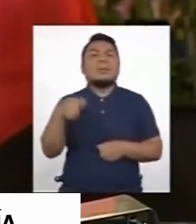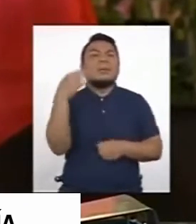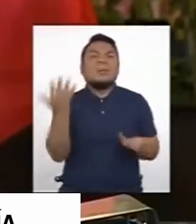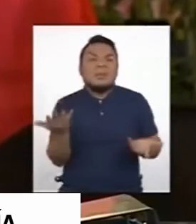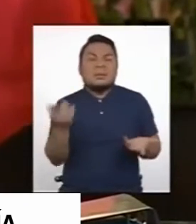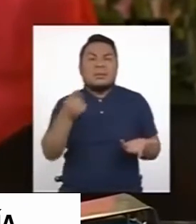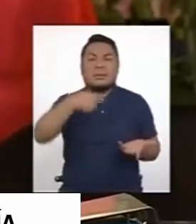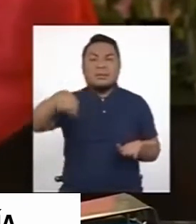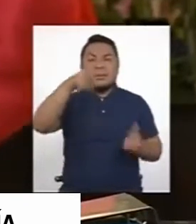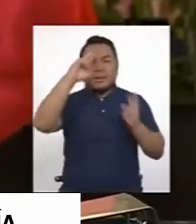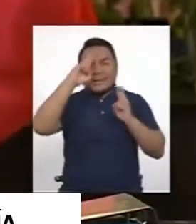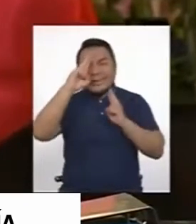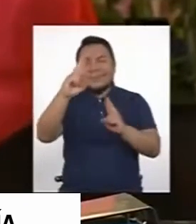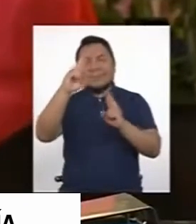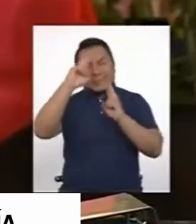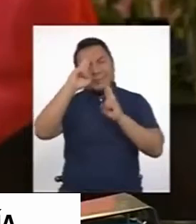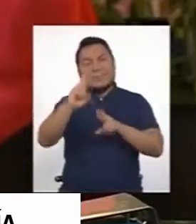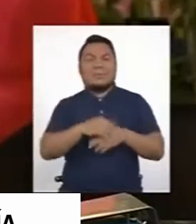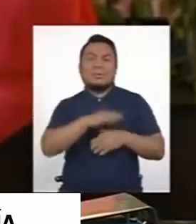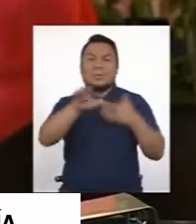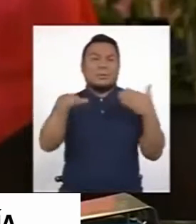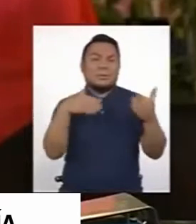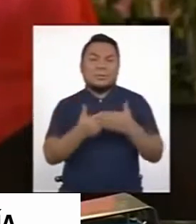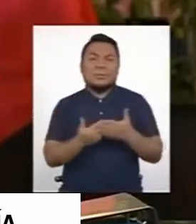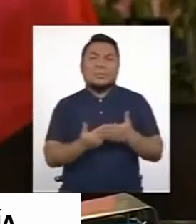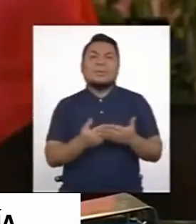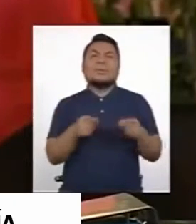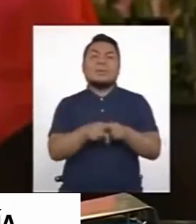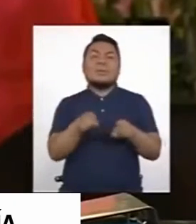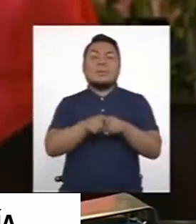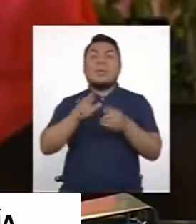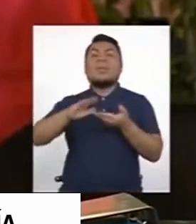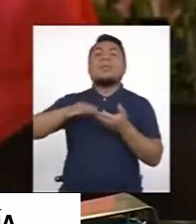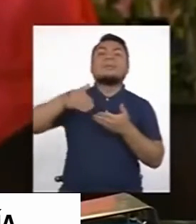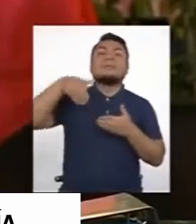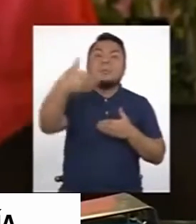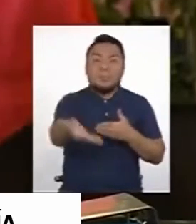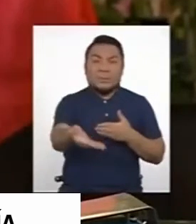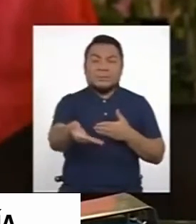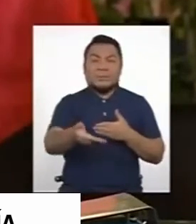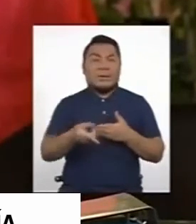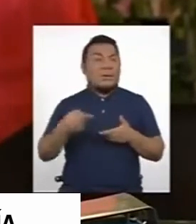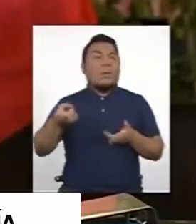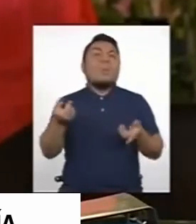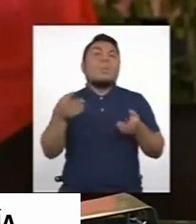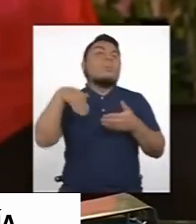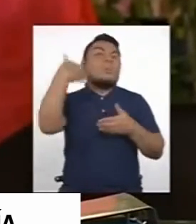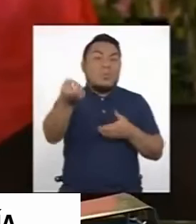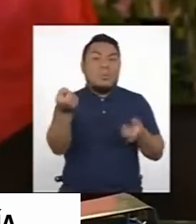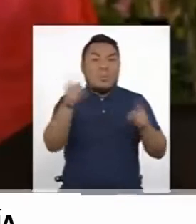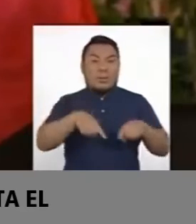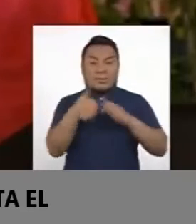respetarse por todos, inclusive mucho después que se levante el estado de